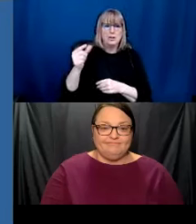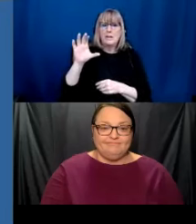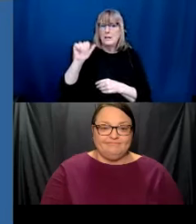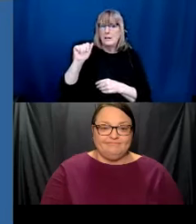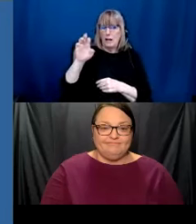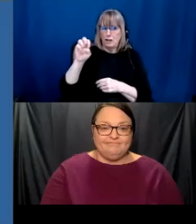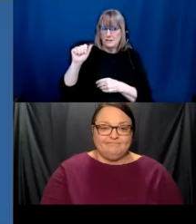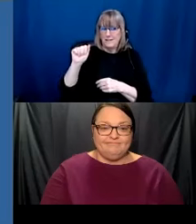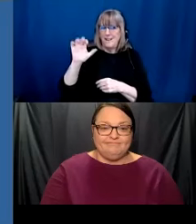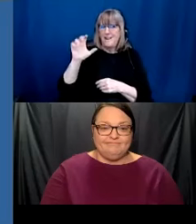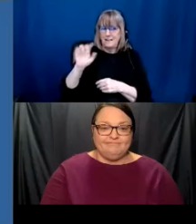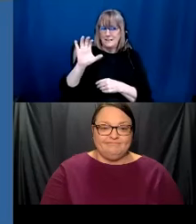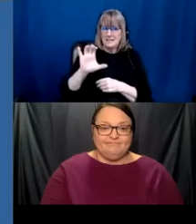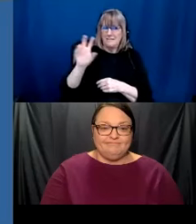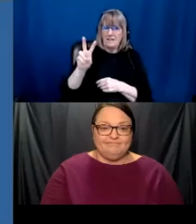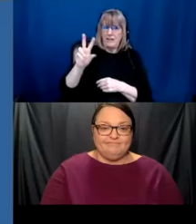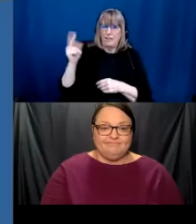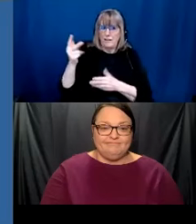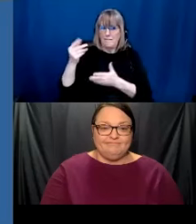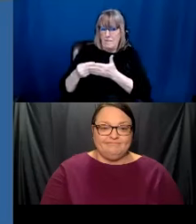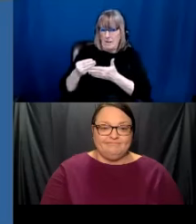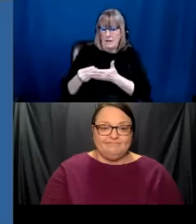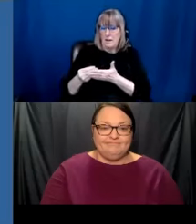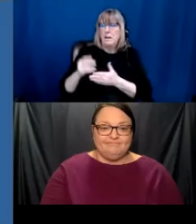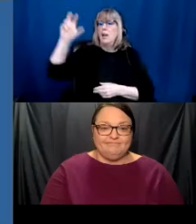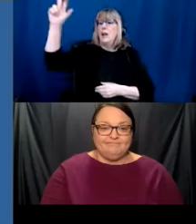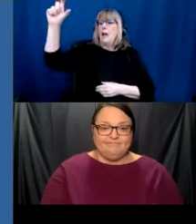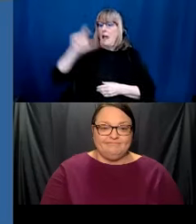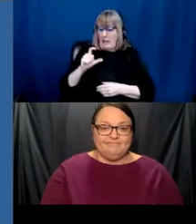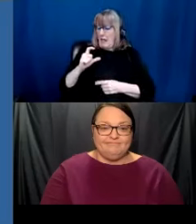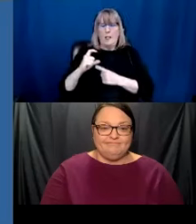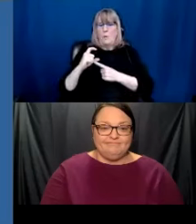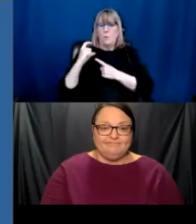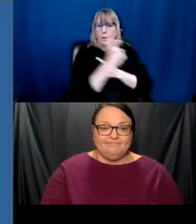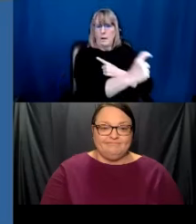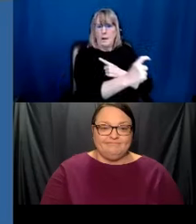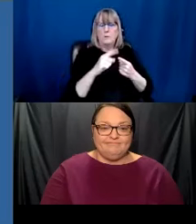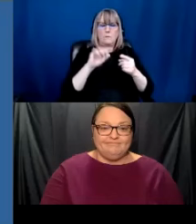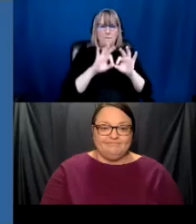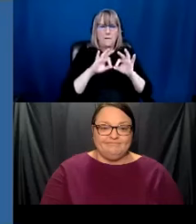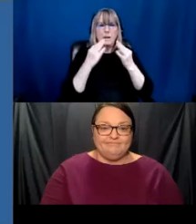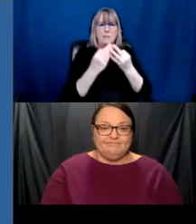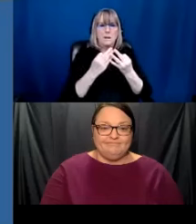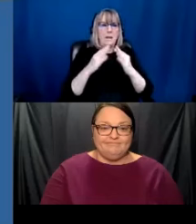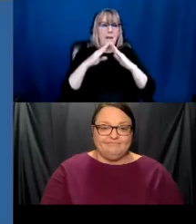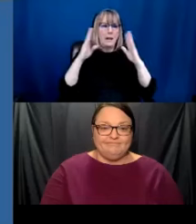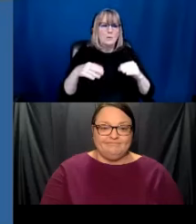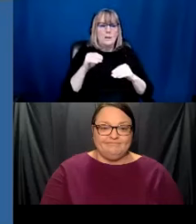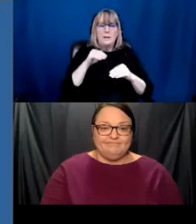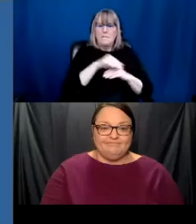Una enmienda sustancial al plan consolidado de 2019 consiste